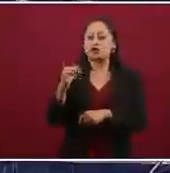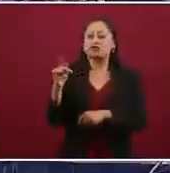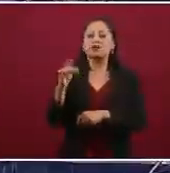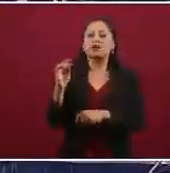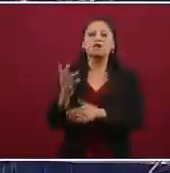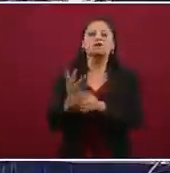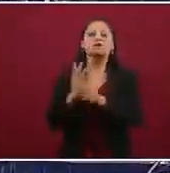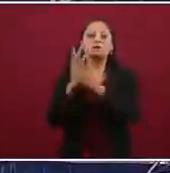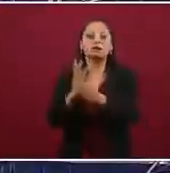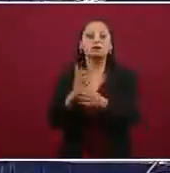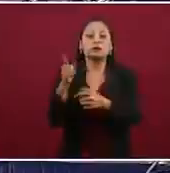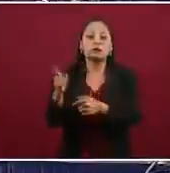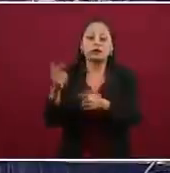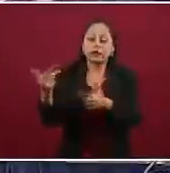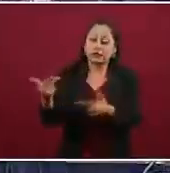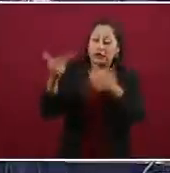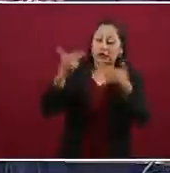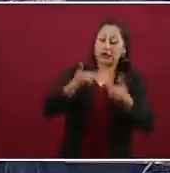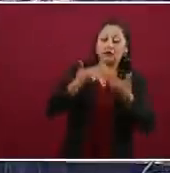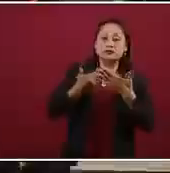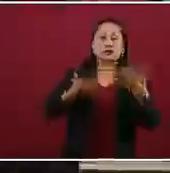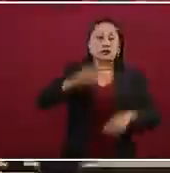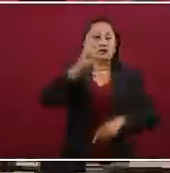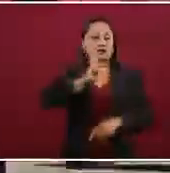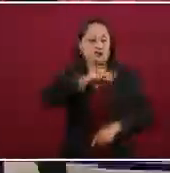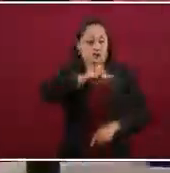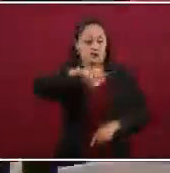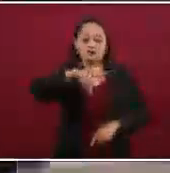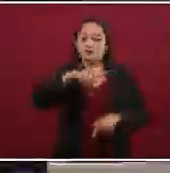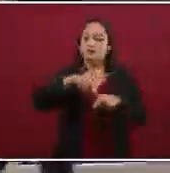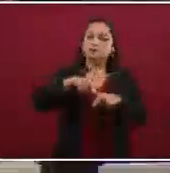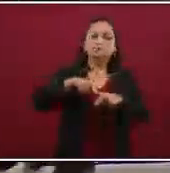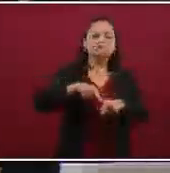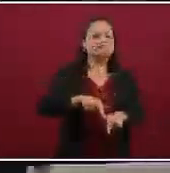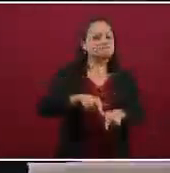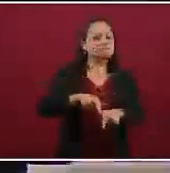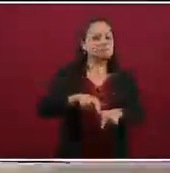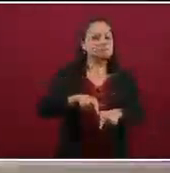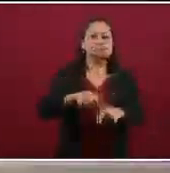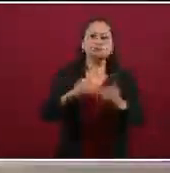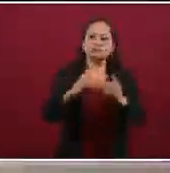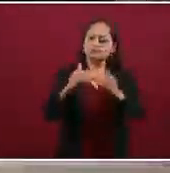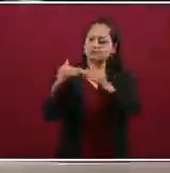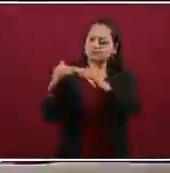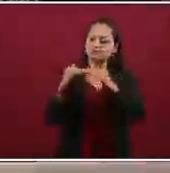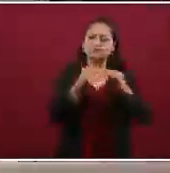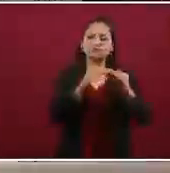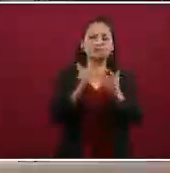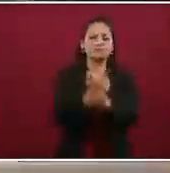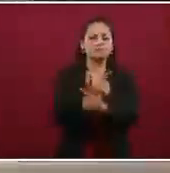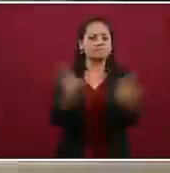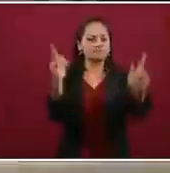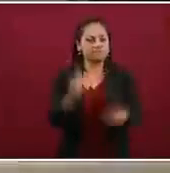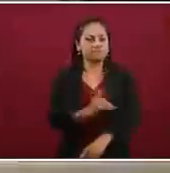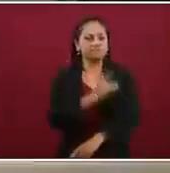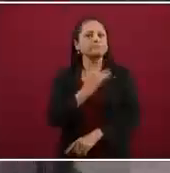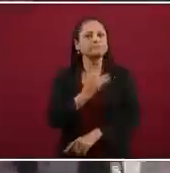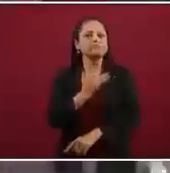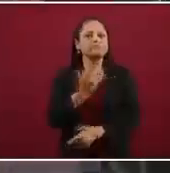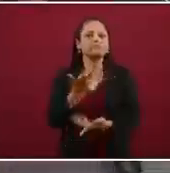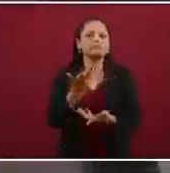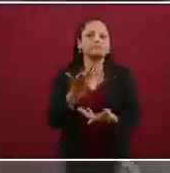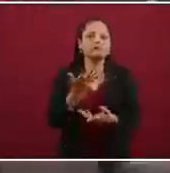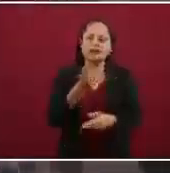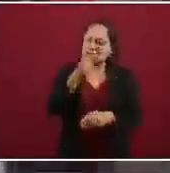mujeres esta fuerza y este coraje con el que tenemos que seguir hacia el camino de la igualdad y de la libertad. Entonces va por las mujeres y por